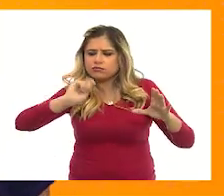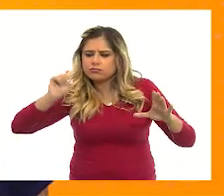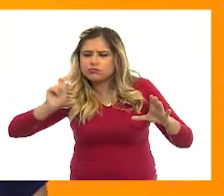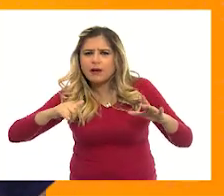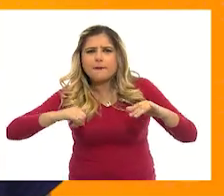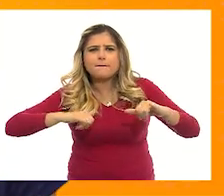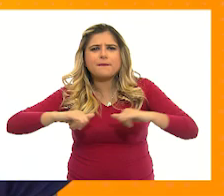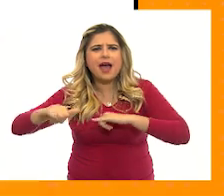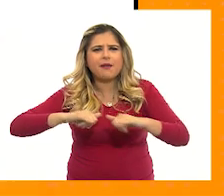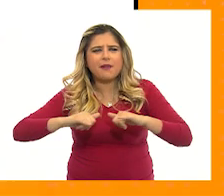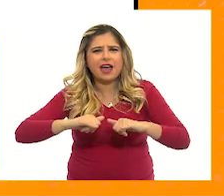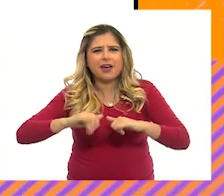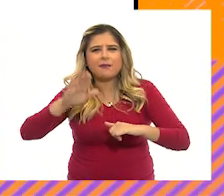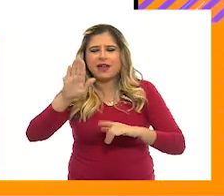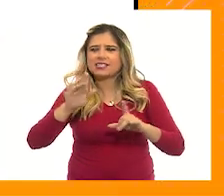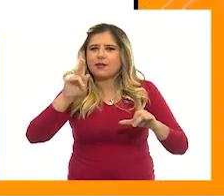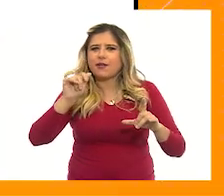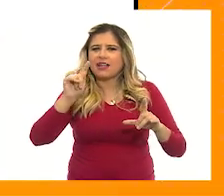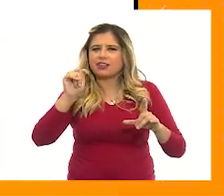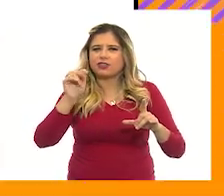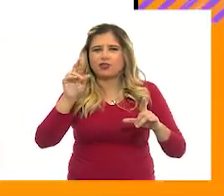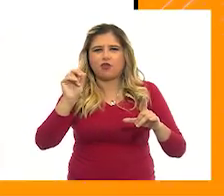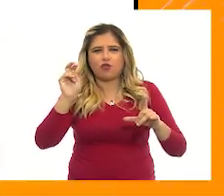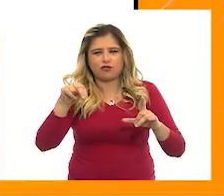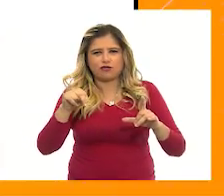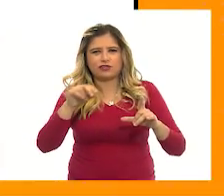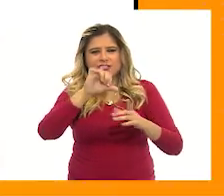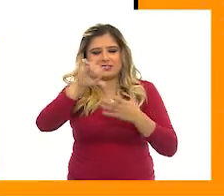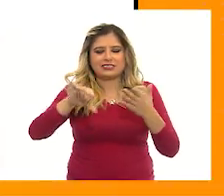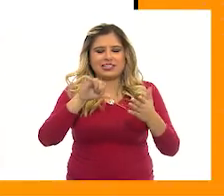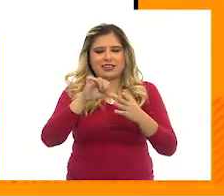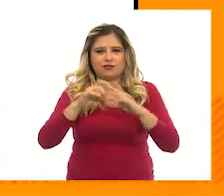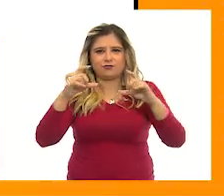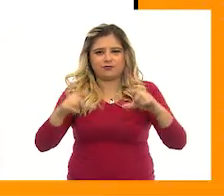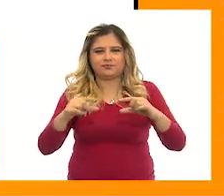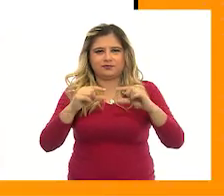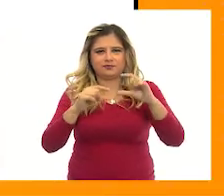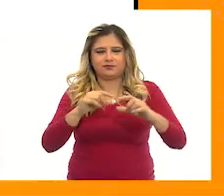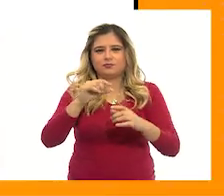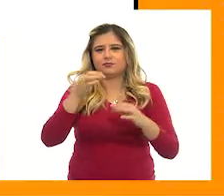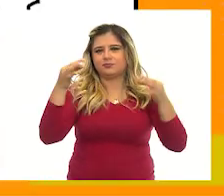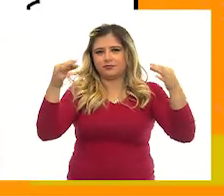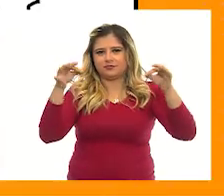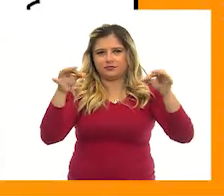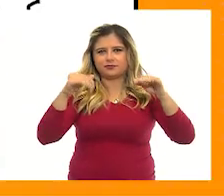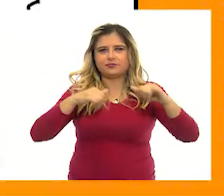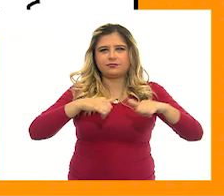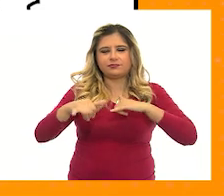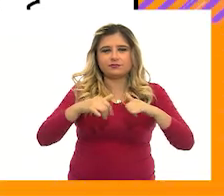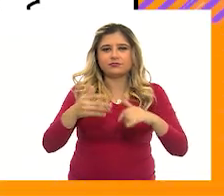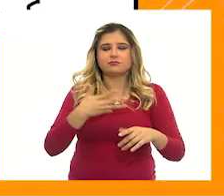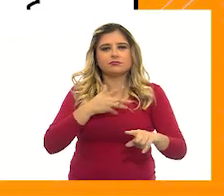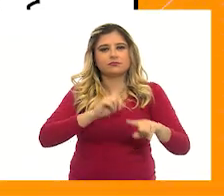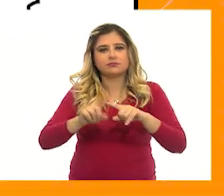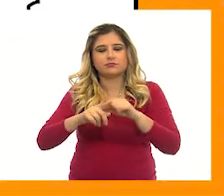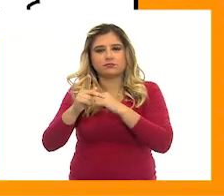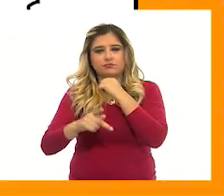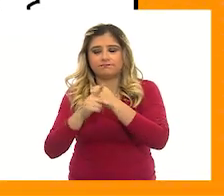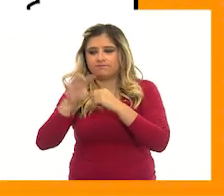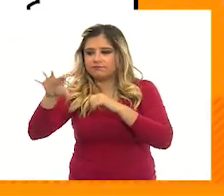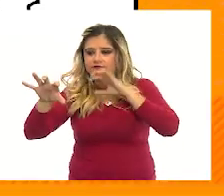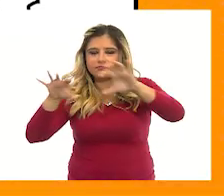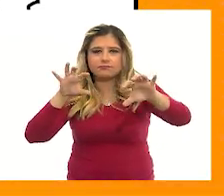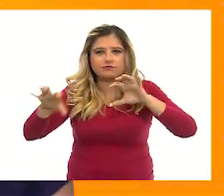base en un patrón. Cada país ocupa el centro de una hoja, es decir, de un mapa. Y hay varios países que lo